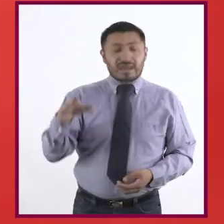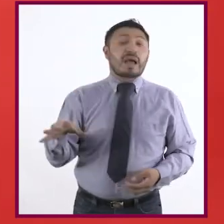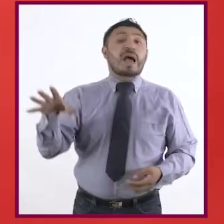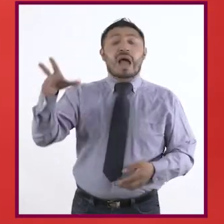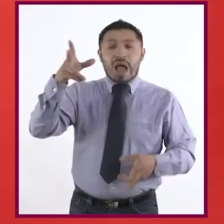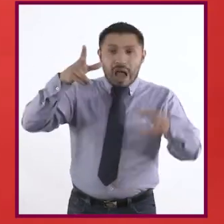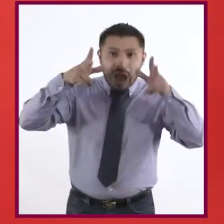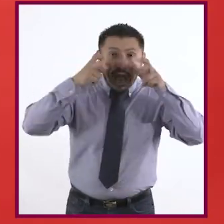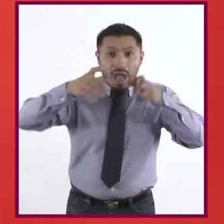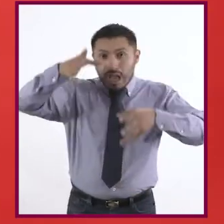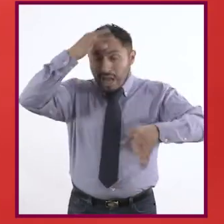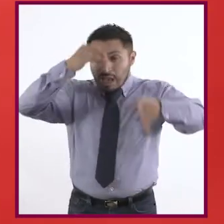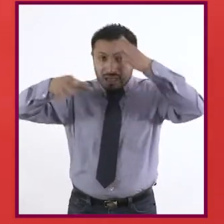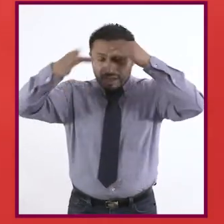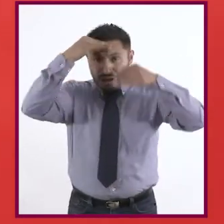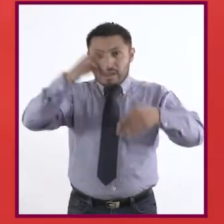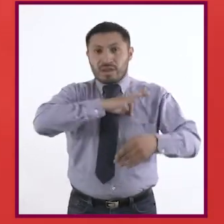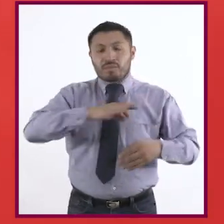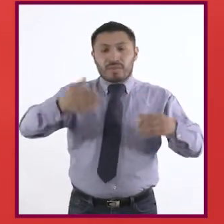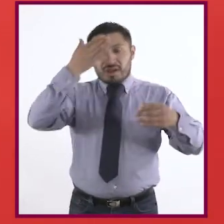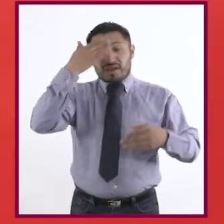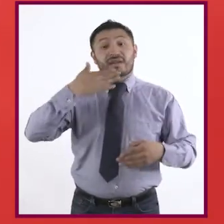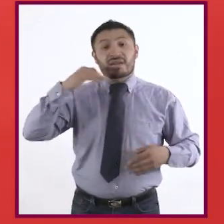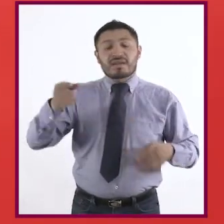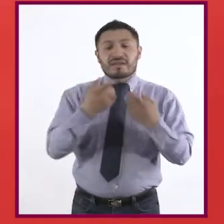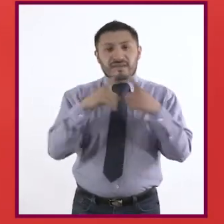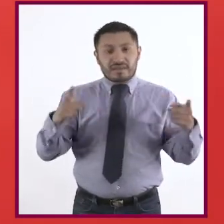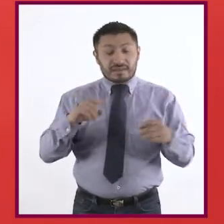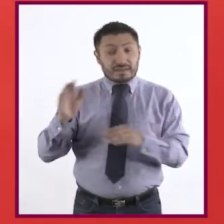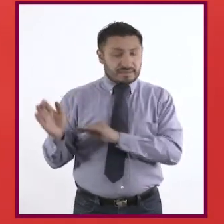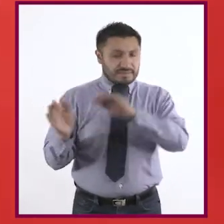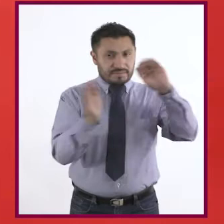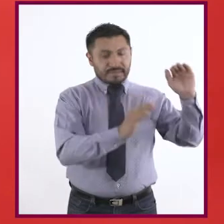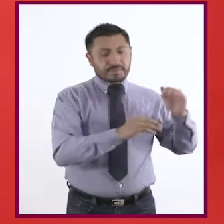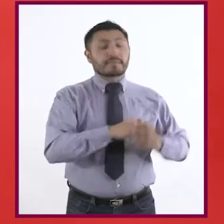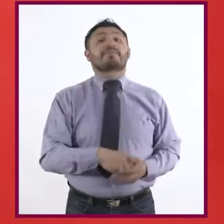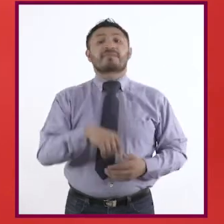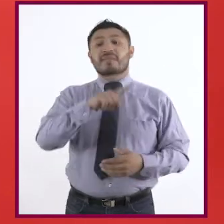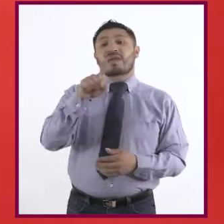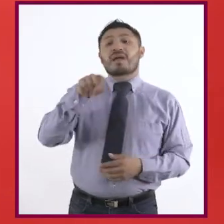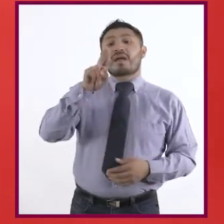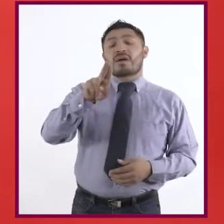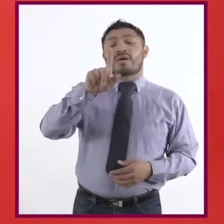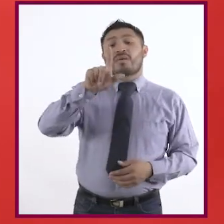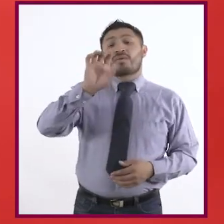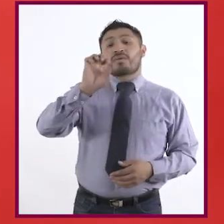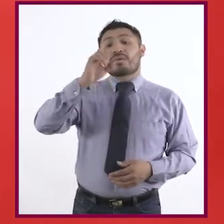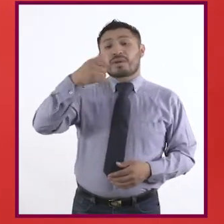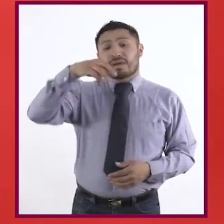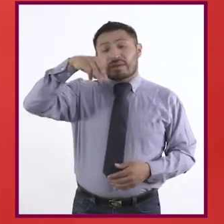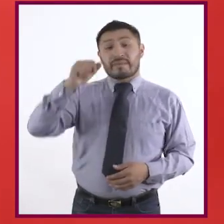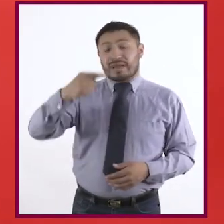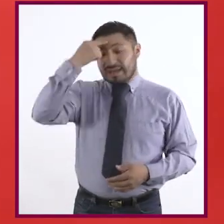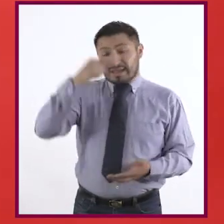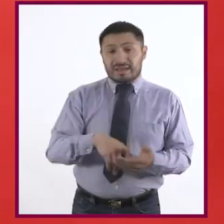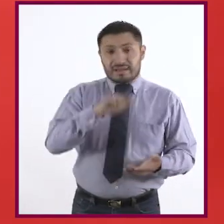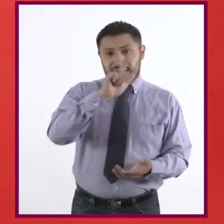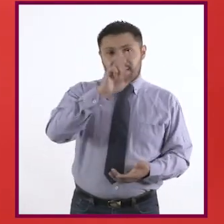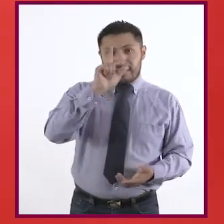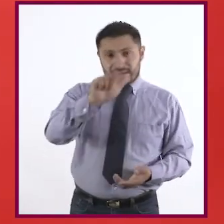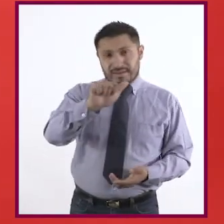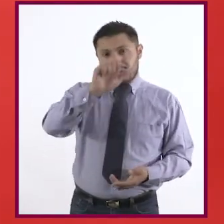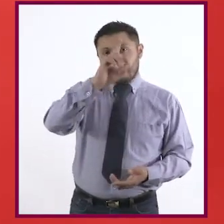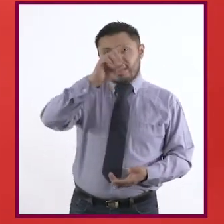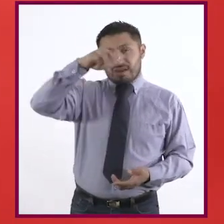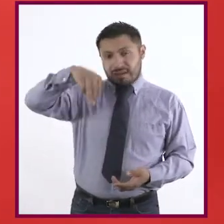puede desarrollar el talento. Sobre el siguiente punto de este bloque, Zuleima cree que la herencia genética puede ser de gran apoyo